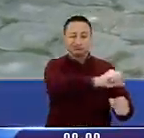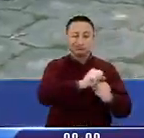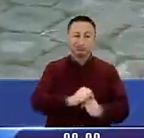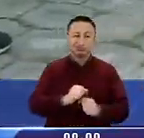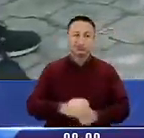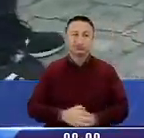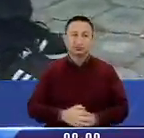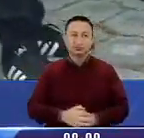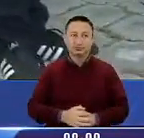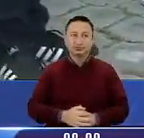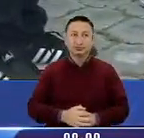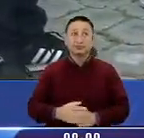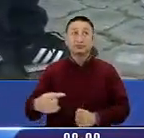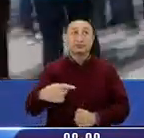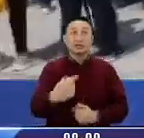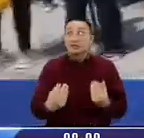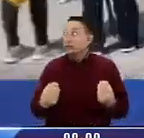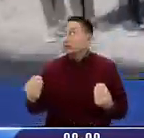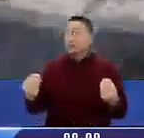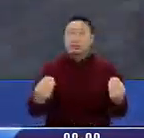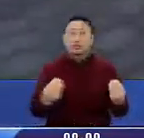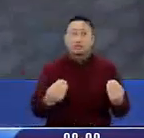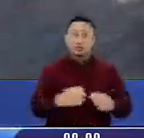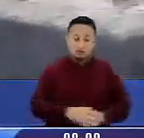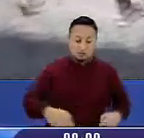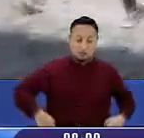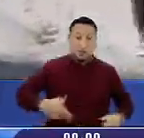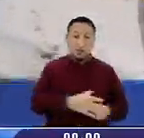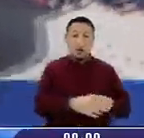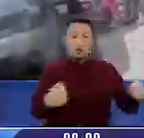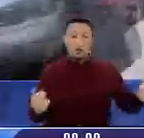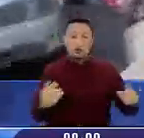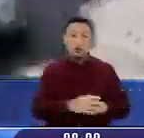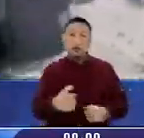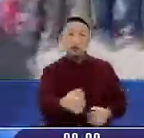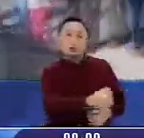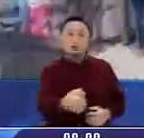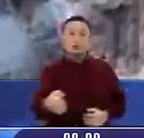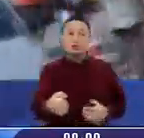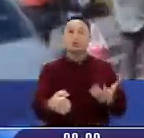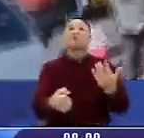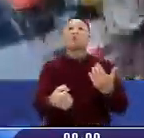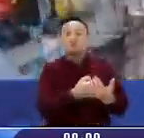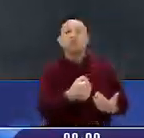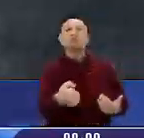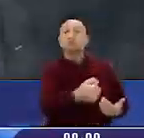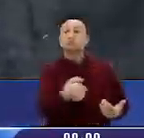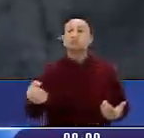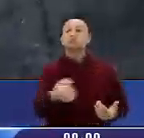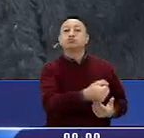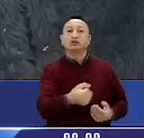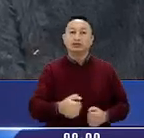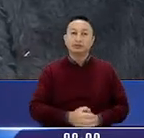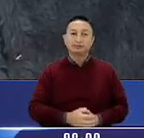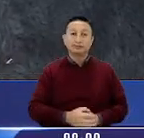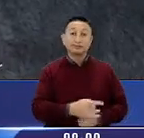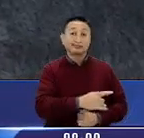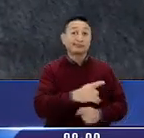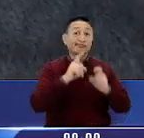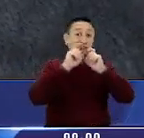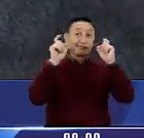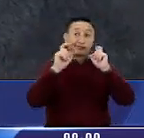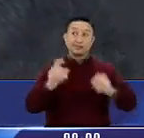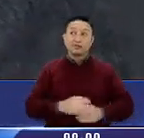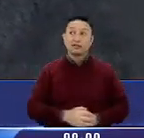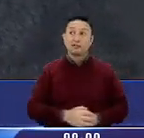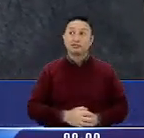delincuente, quien, viéndose acorralado, incluso intentó agredir a los moradores con el cuchillo que cargaba. Ella empezó a gritar, entonces ya vinieron